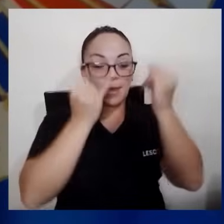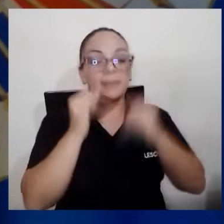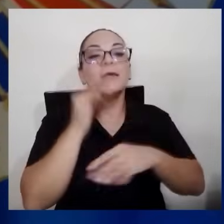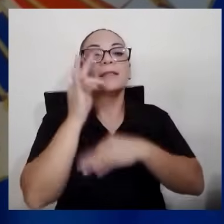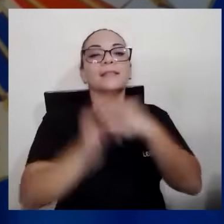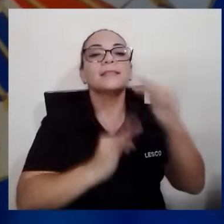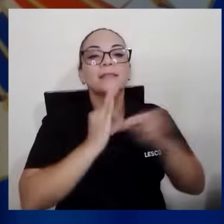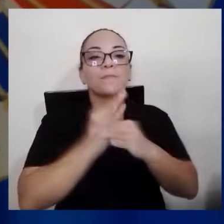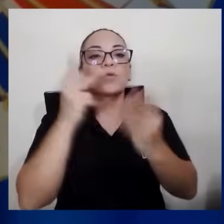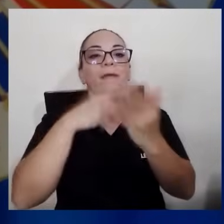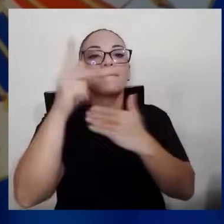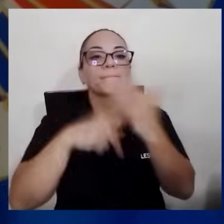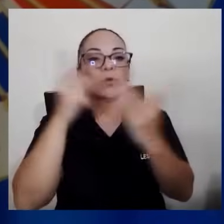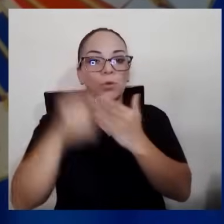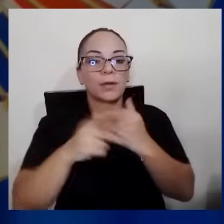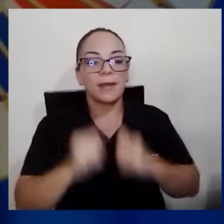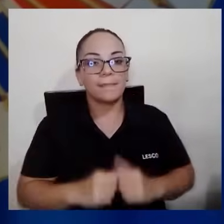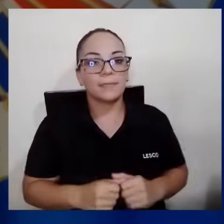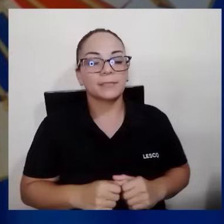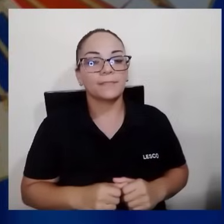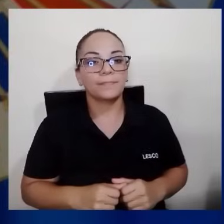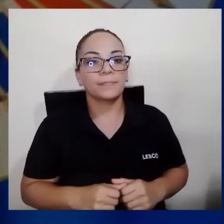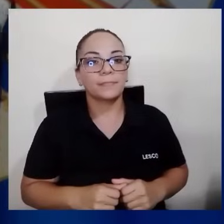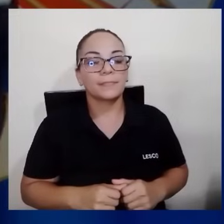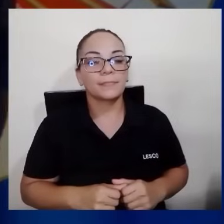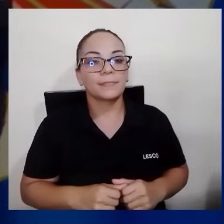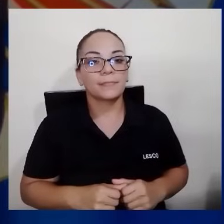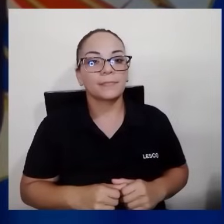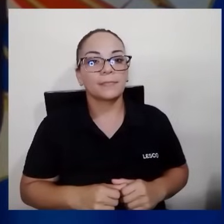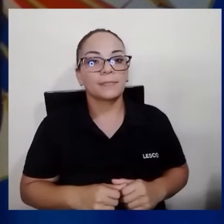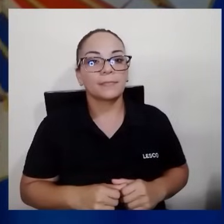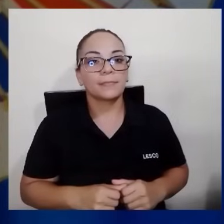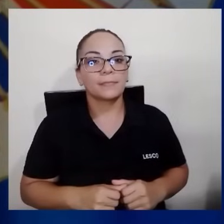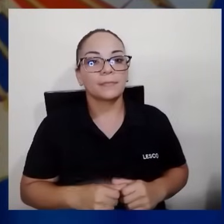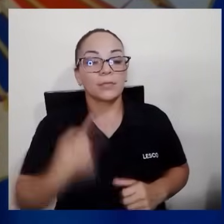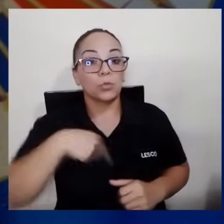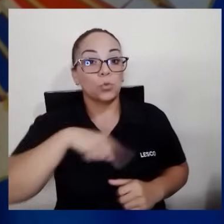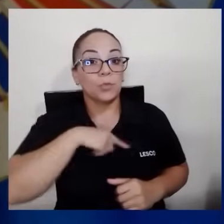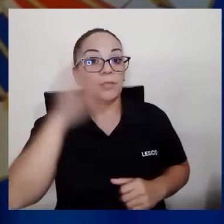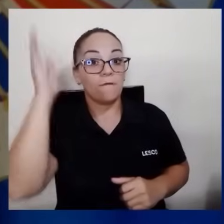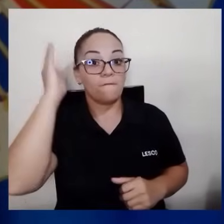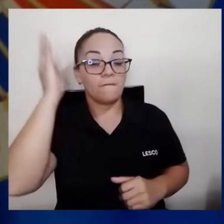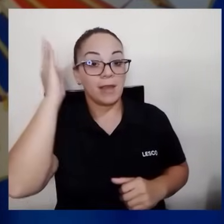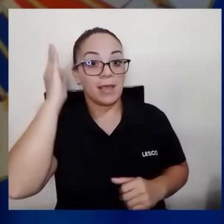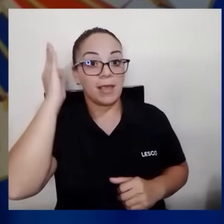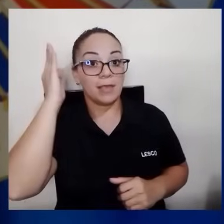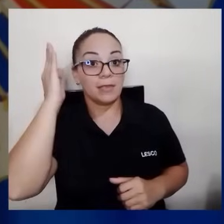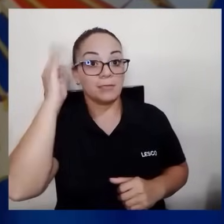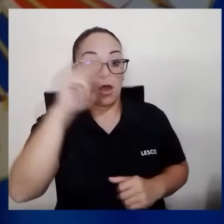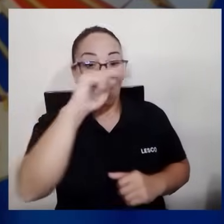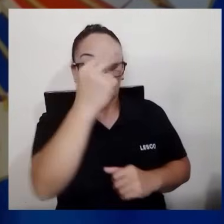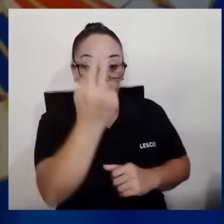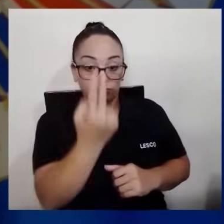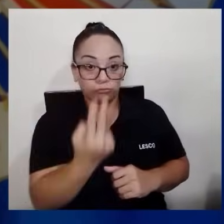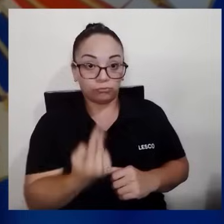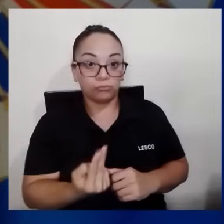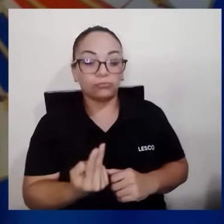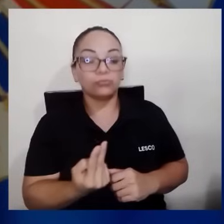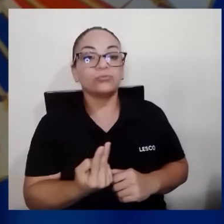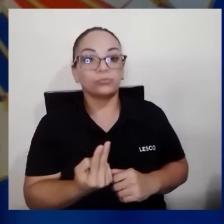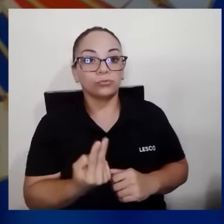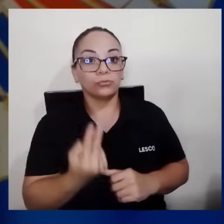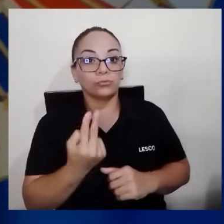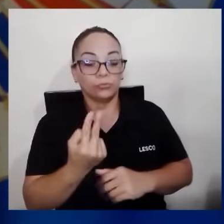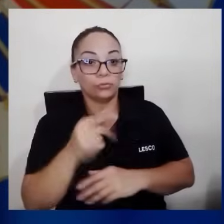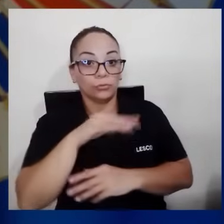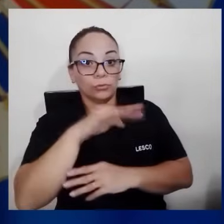programas en nuestra conferencia immersed in change que vamos a llevar a cabo en junio del